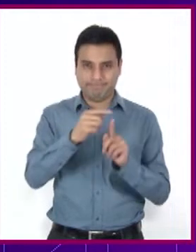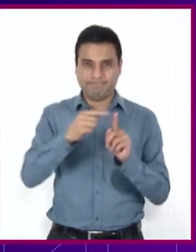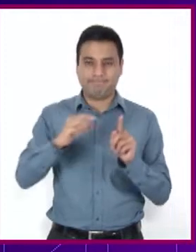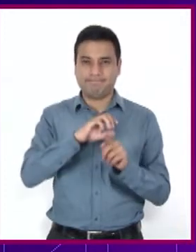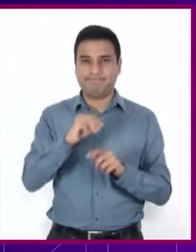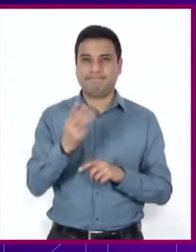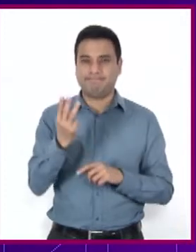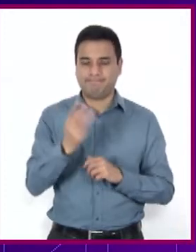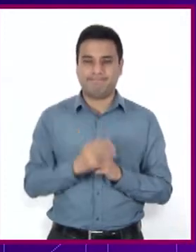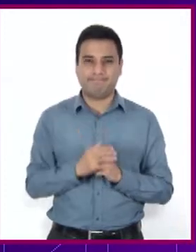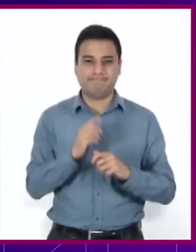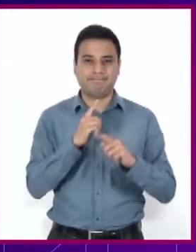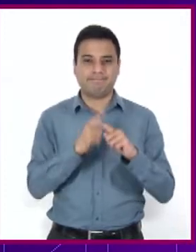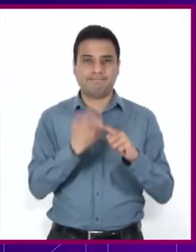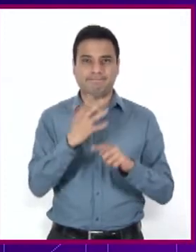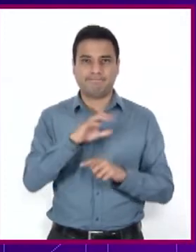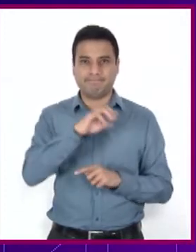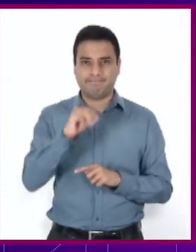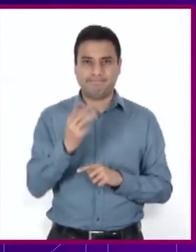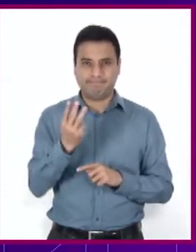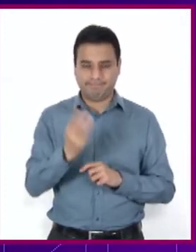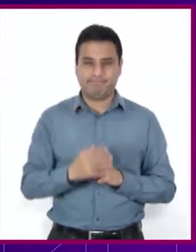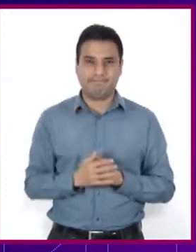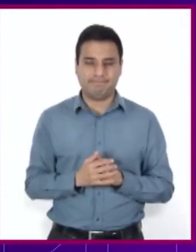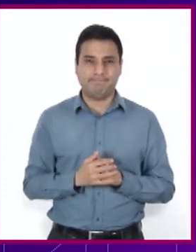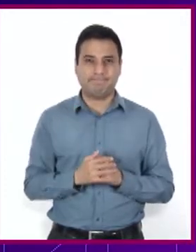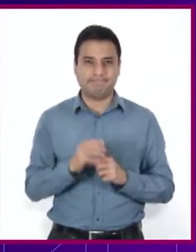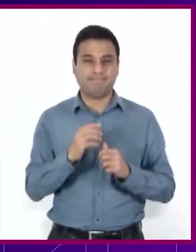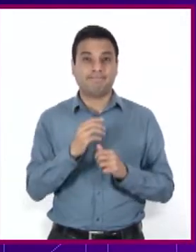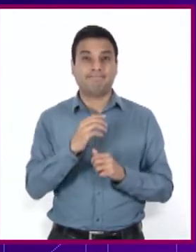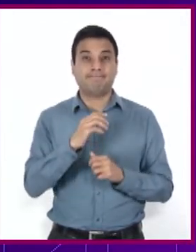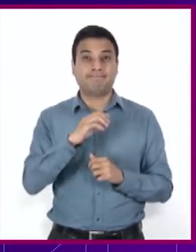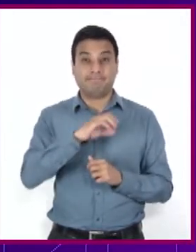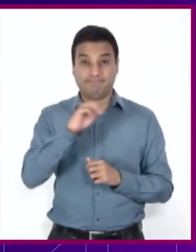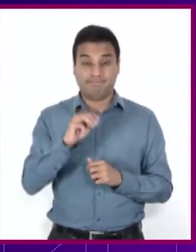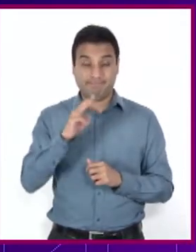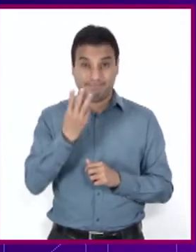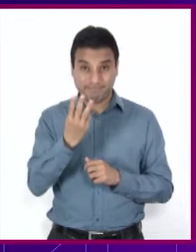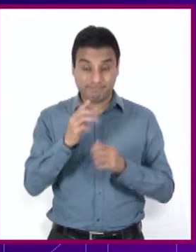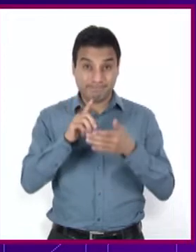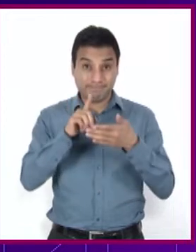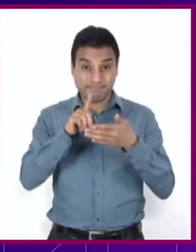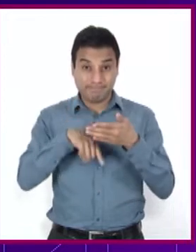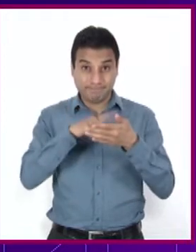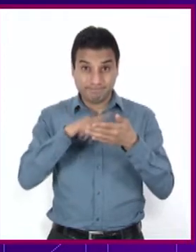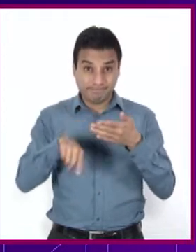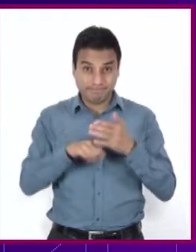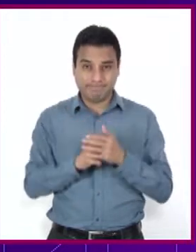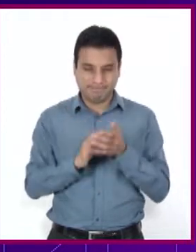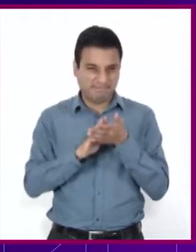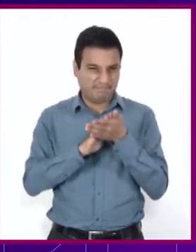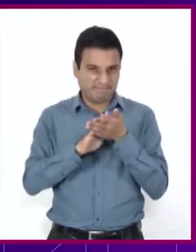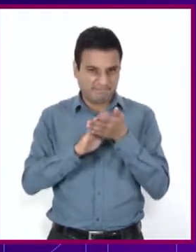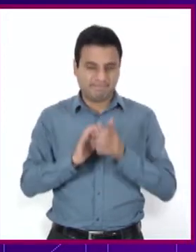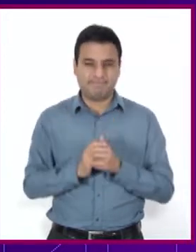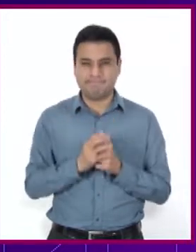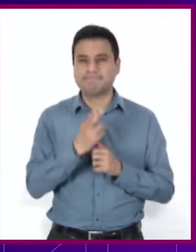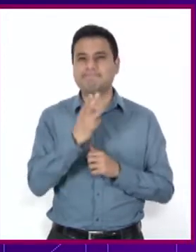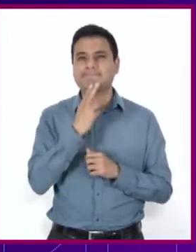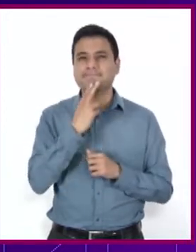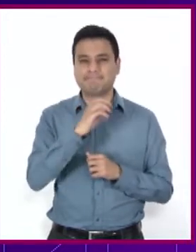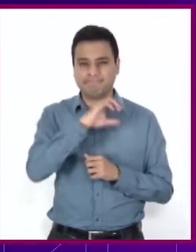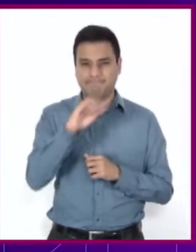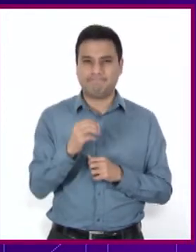cúbico por 10 centímetros cúbicos. Cancelamos las unidades centímetros cúbicos en el numerador con centímetro cúbico en